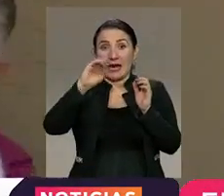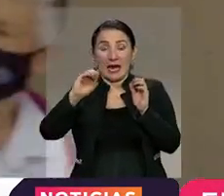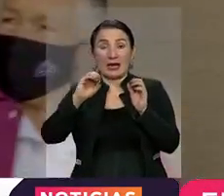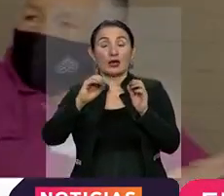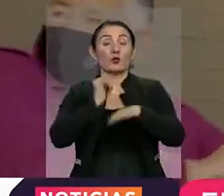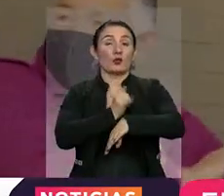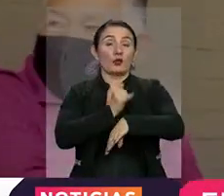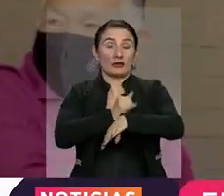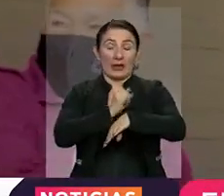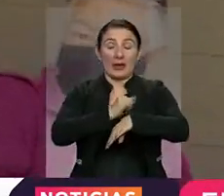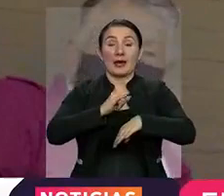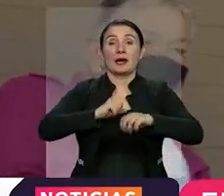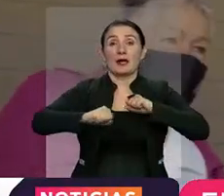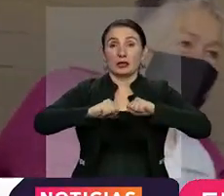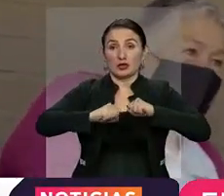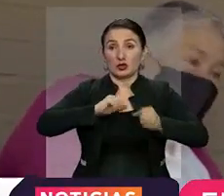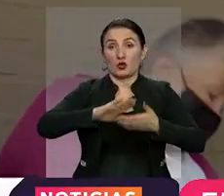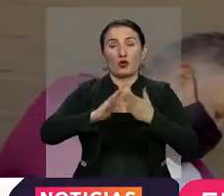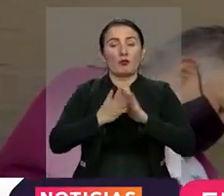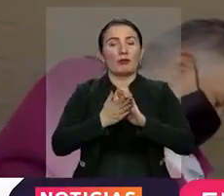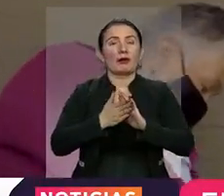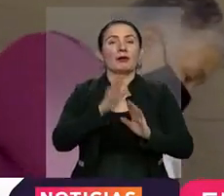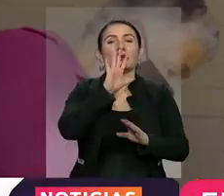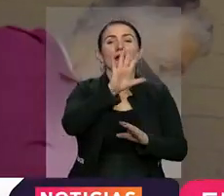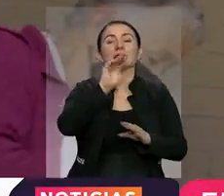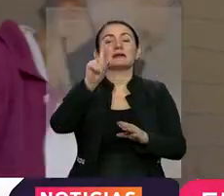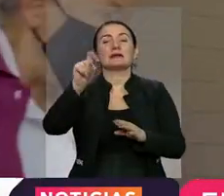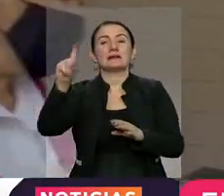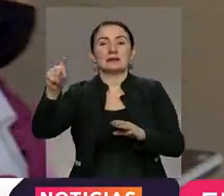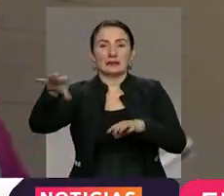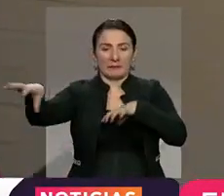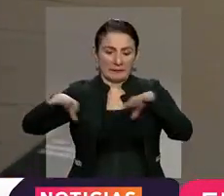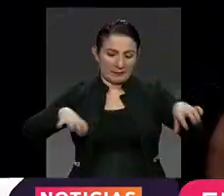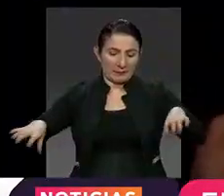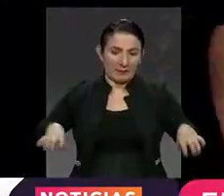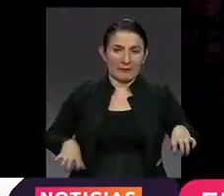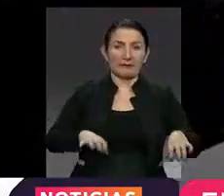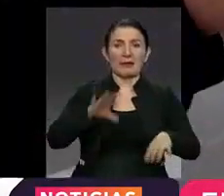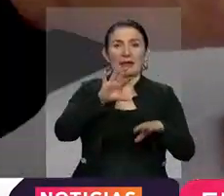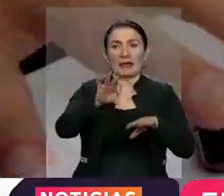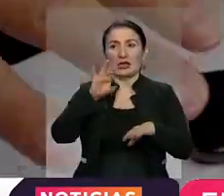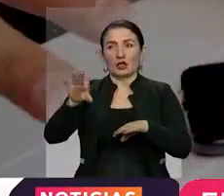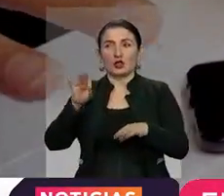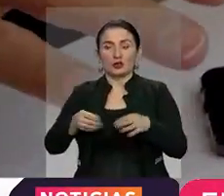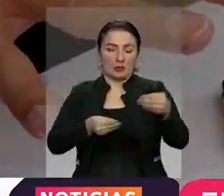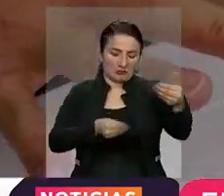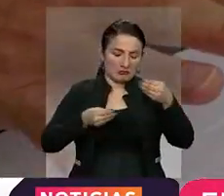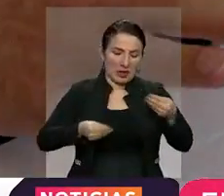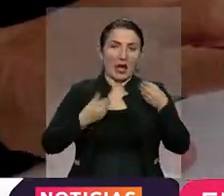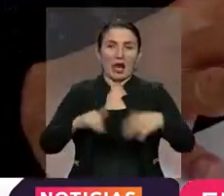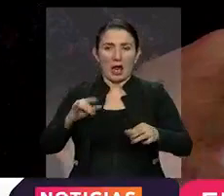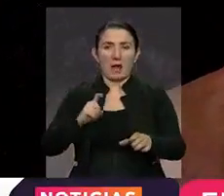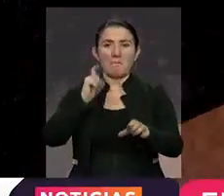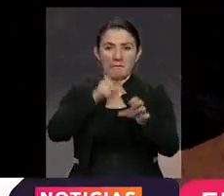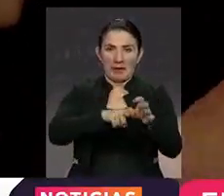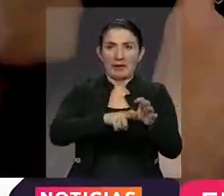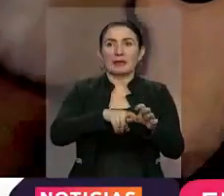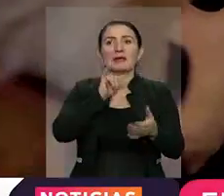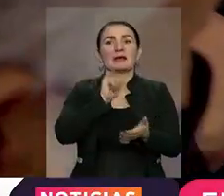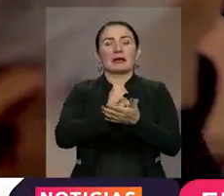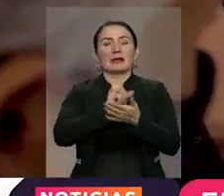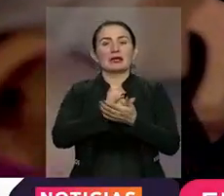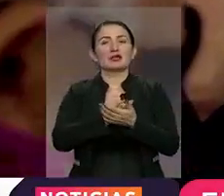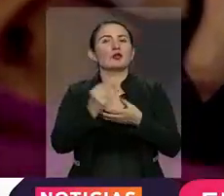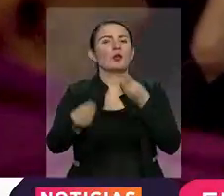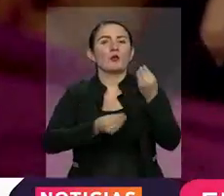en toda Bogotá, de las cuales hay 566 juntas con elecciones válidas. Varios dignatarios ya hacen parte de ellas. Esto es lo